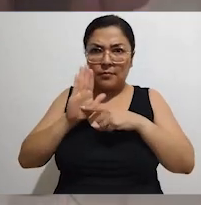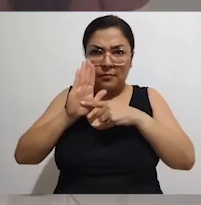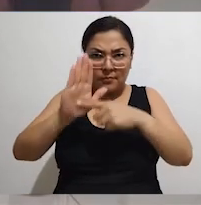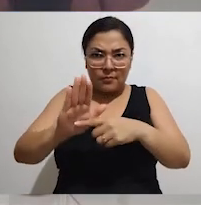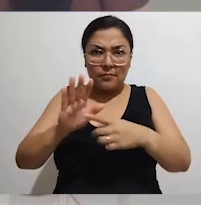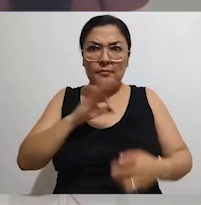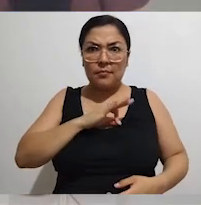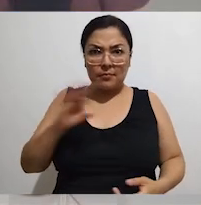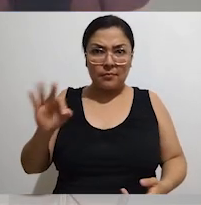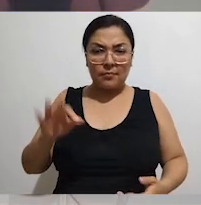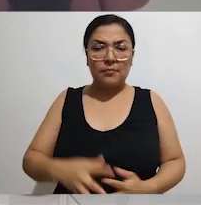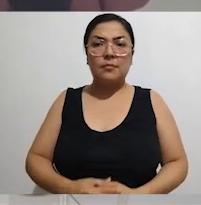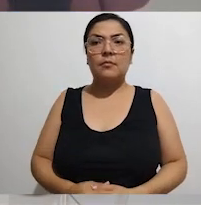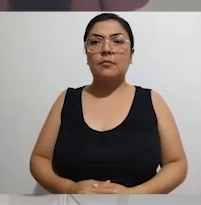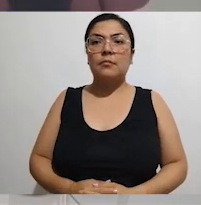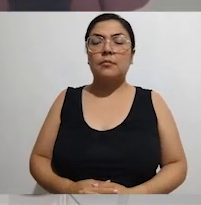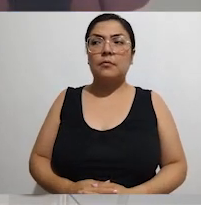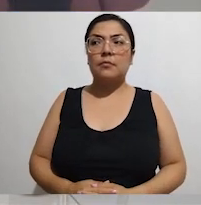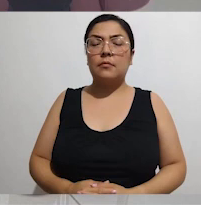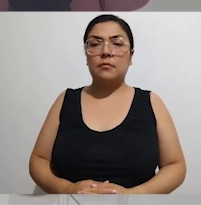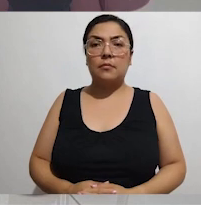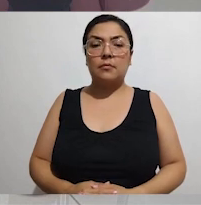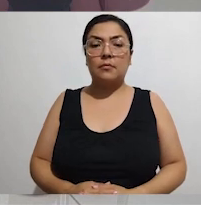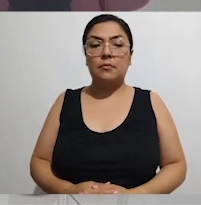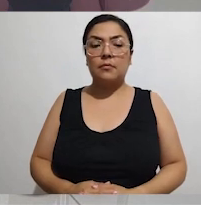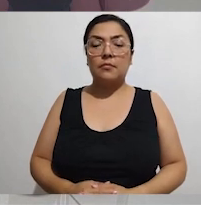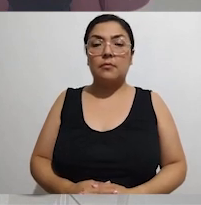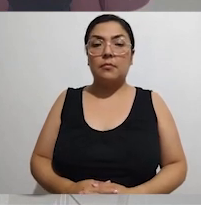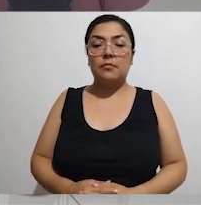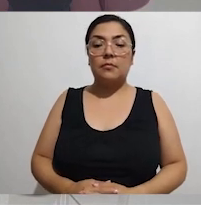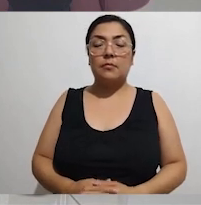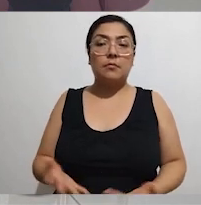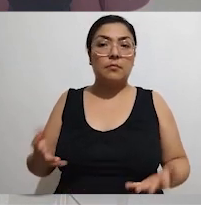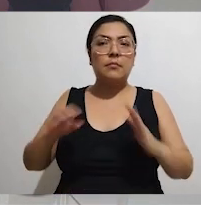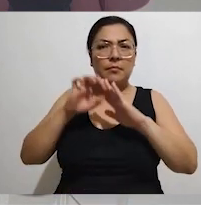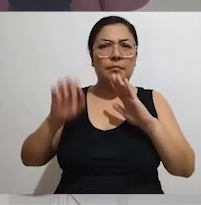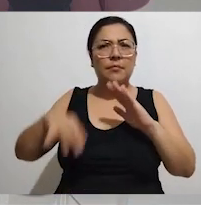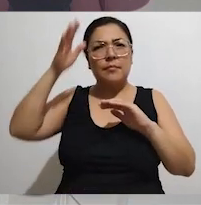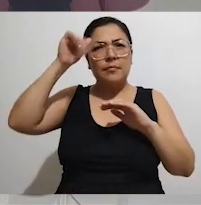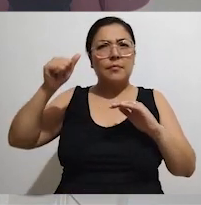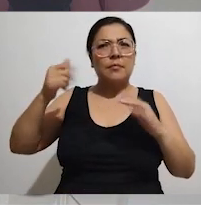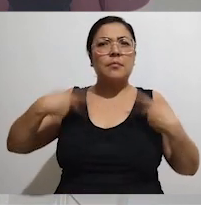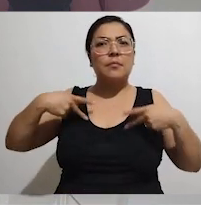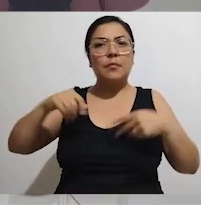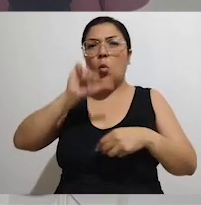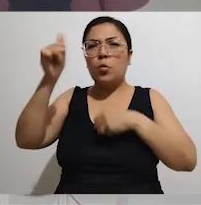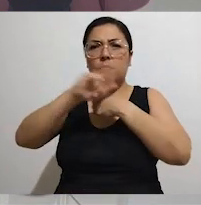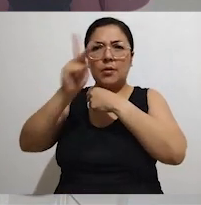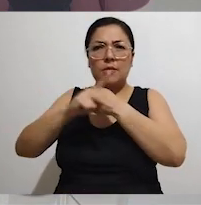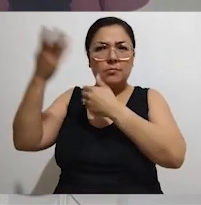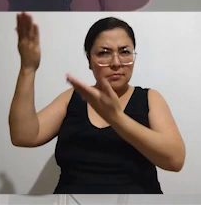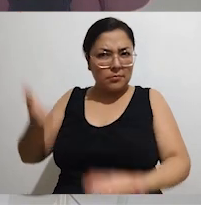algunas actividades importantes que se viven dentro de este proceso. Tuvimos también visitantes extranjeros, que